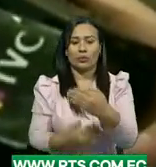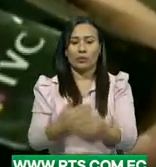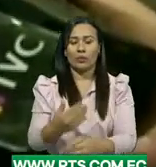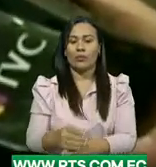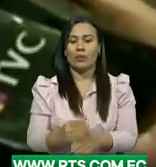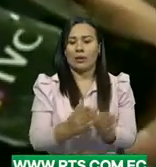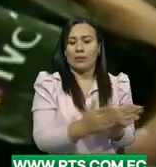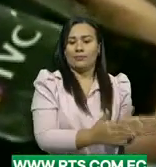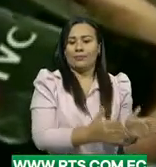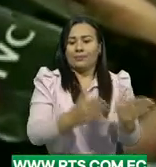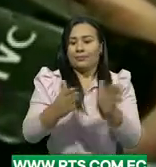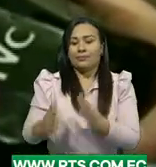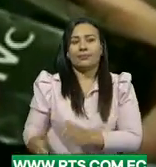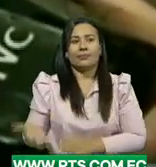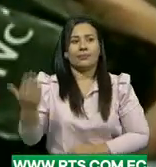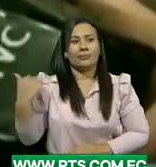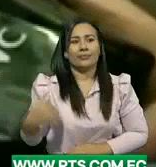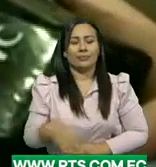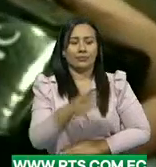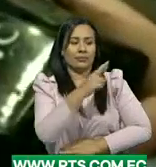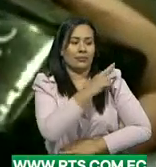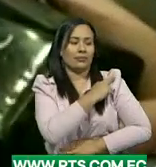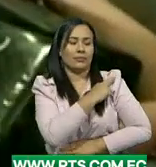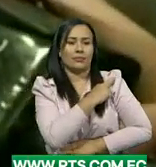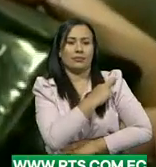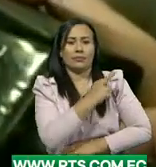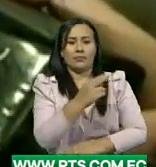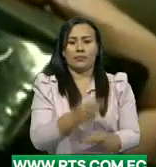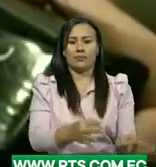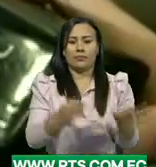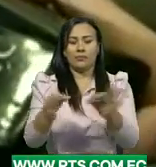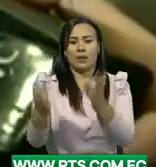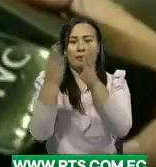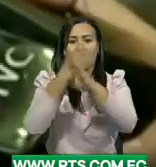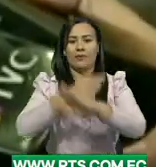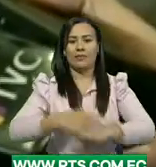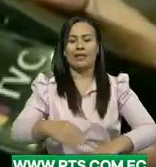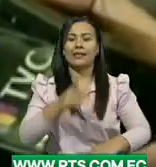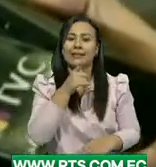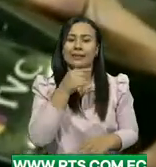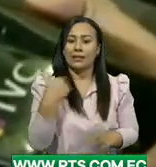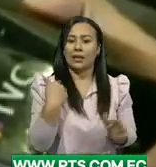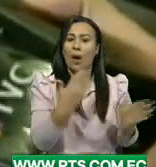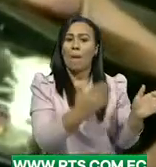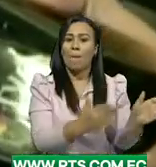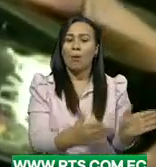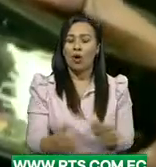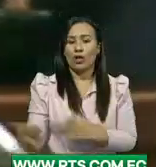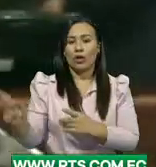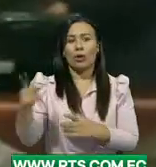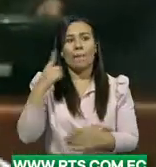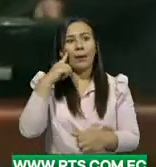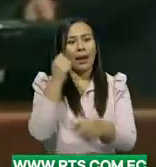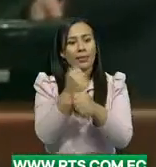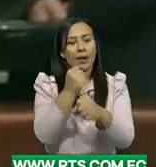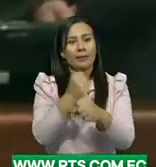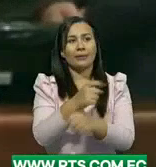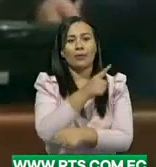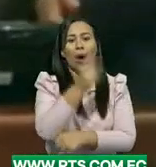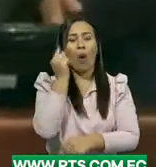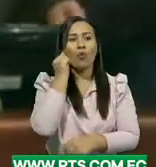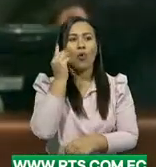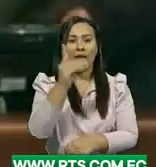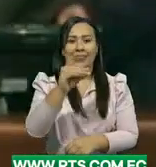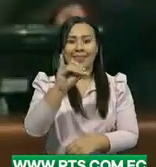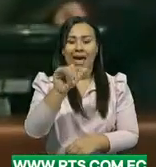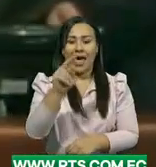régimen de transición y de los funcionarios encargados a los funcionarios definitivos que tengan un plan y que tengan el tiempo para ejecutarlo. Diana Salazar llegó a